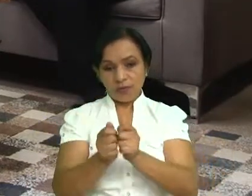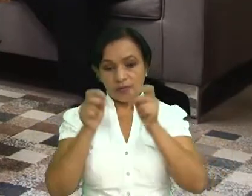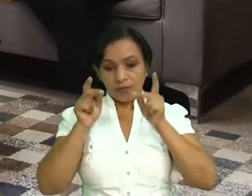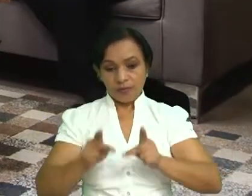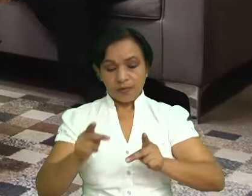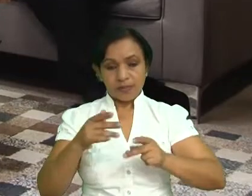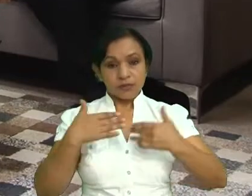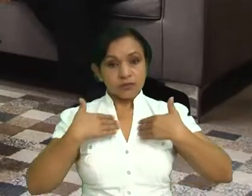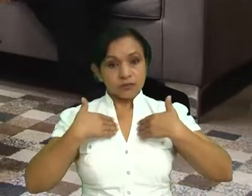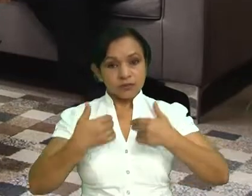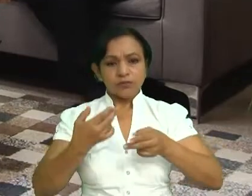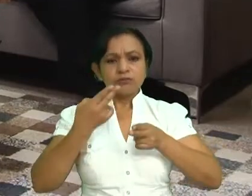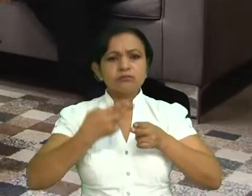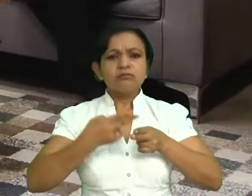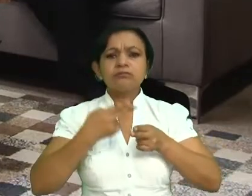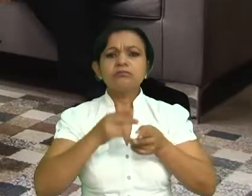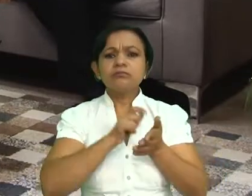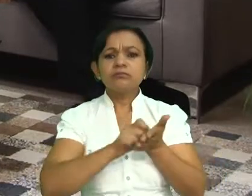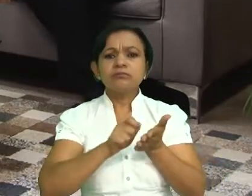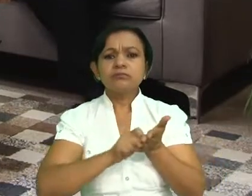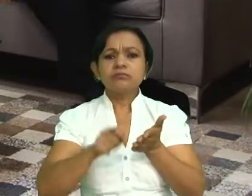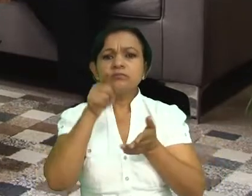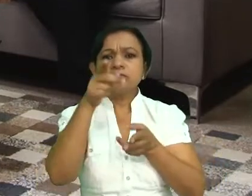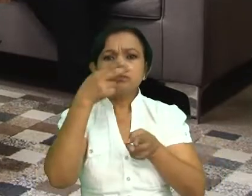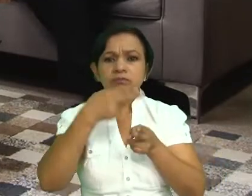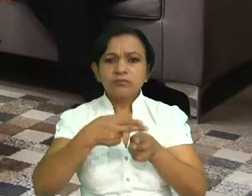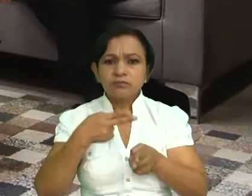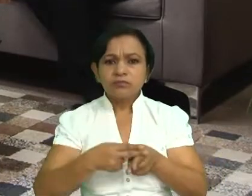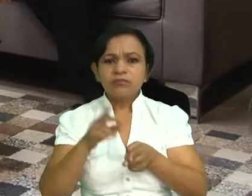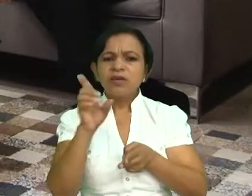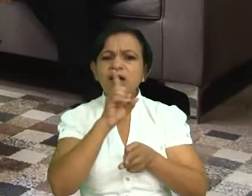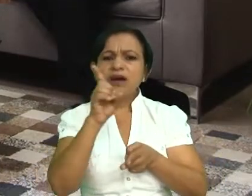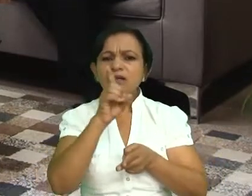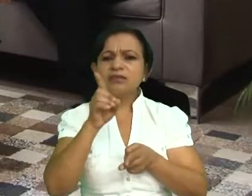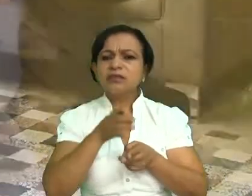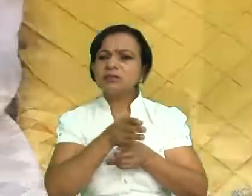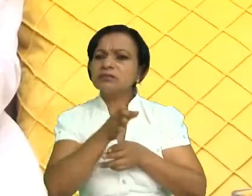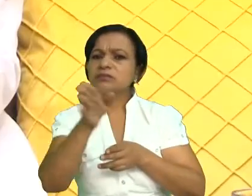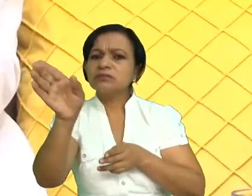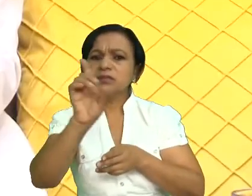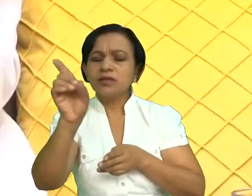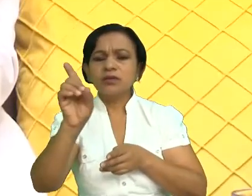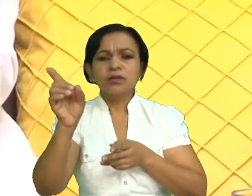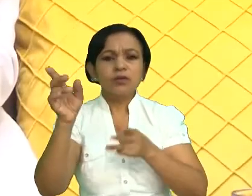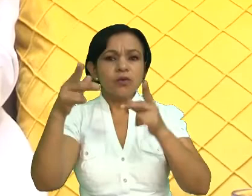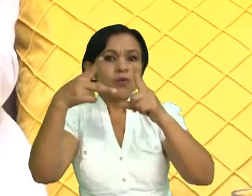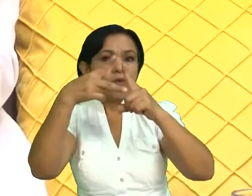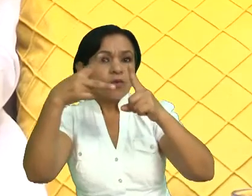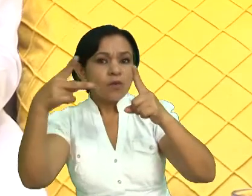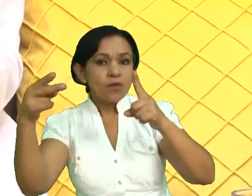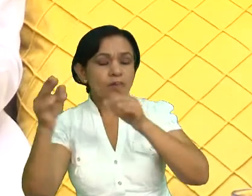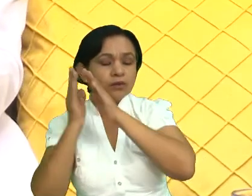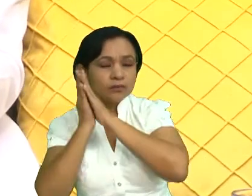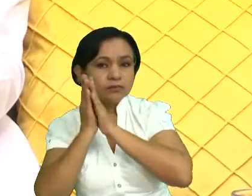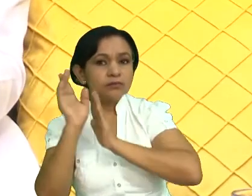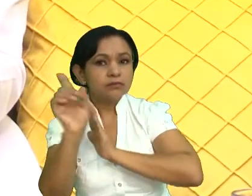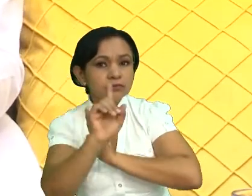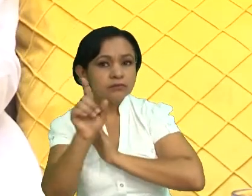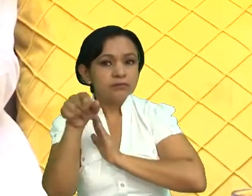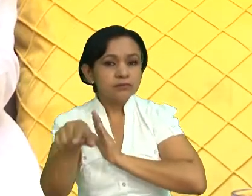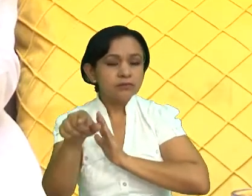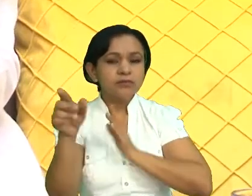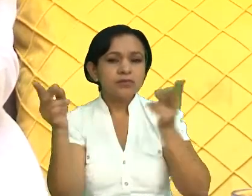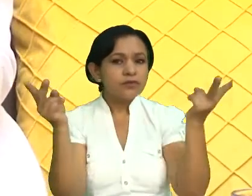le tomamos los datos completos, el nombre completo, hacia dónde se dirige, dónde se va a hospedar, si acaso es transitorio, o dónde es que